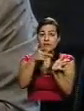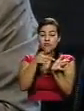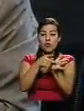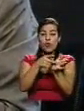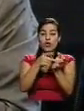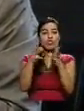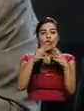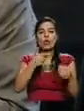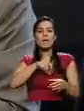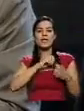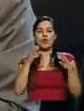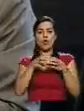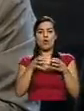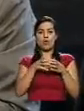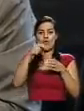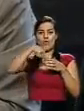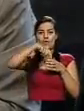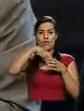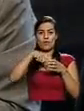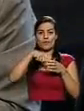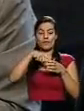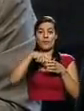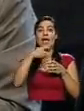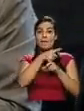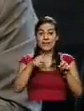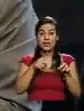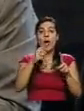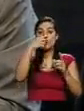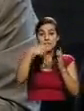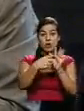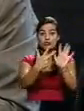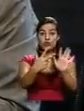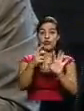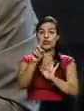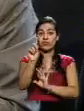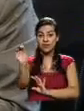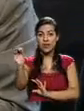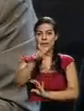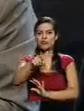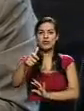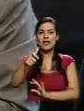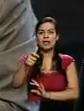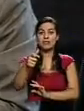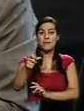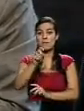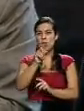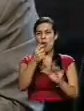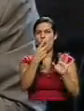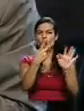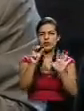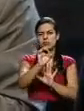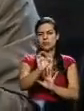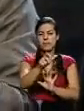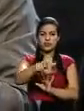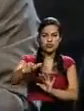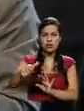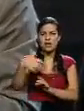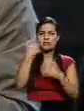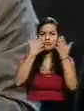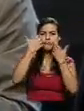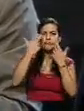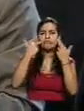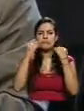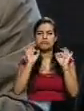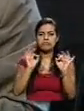50% de la población era mestiza para 1810, pero la mezcla de raza no era factor de integración, sino fuente de